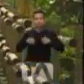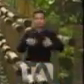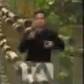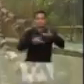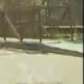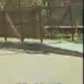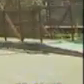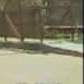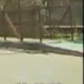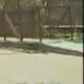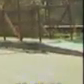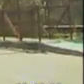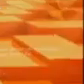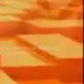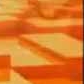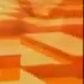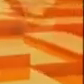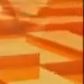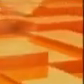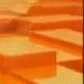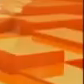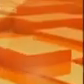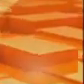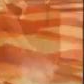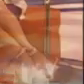María Cañizares, 24 horas.